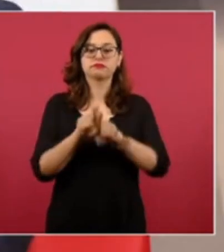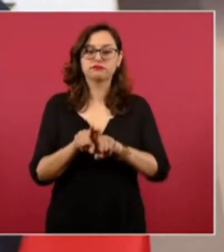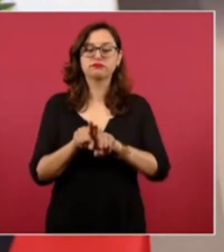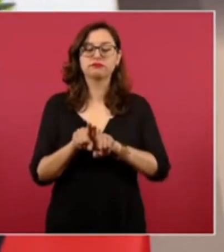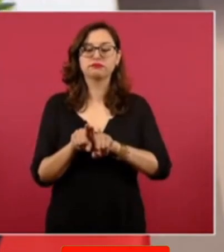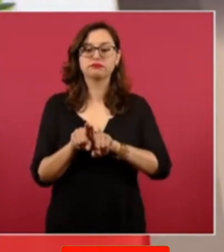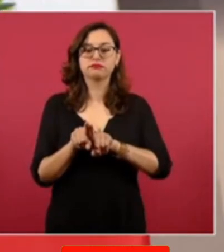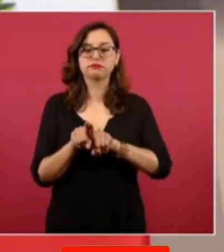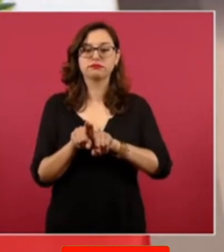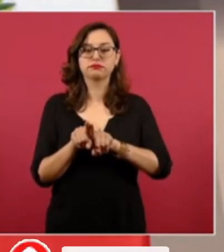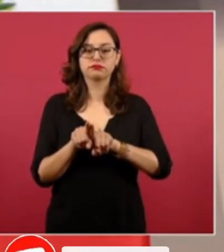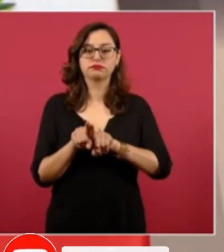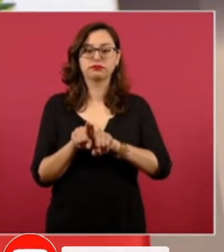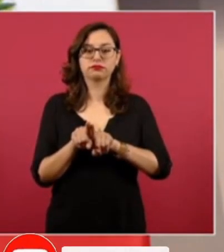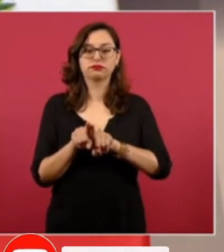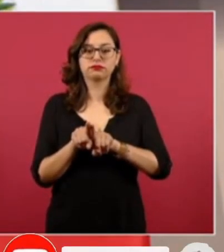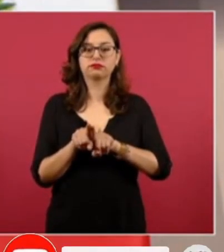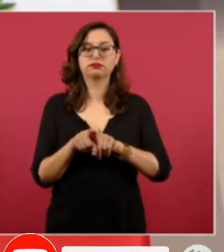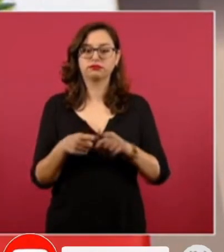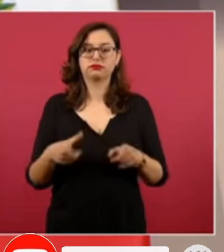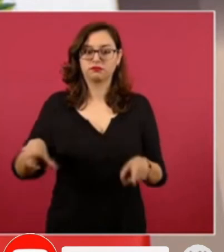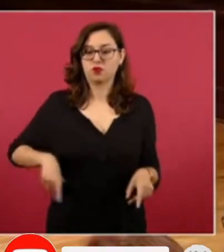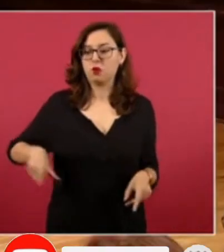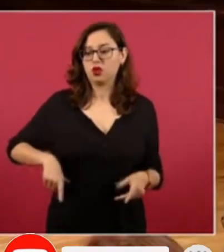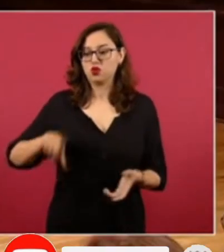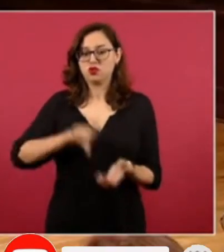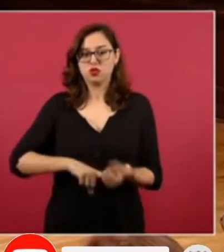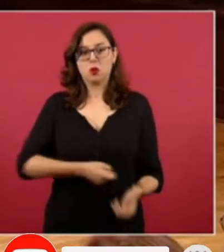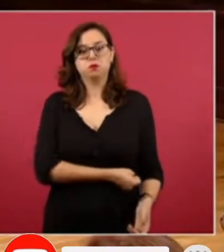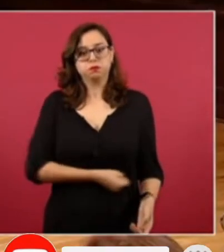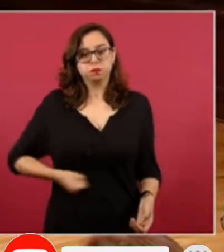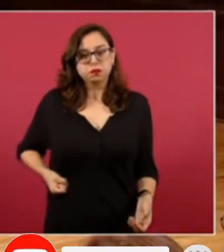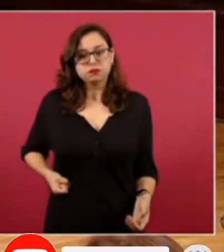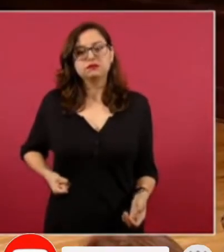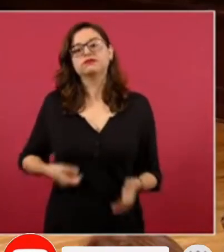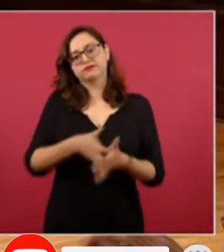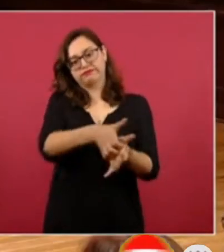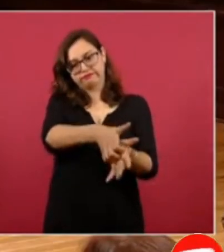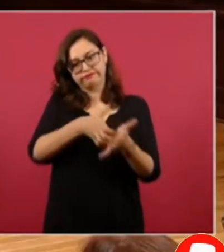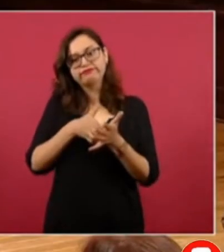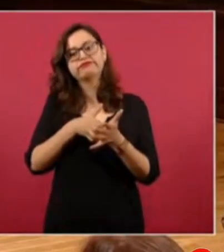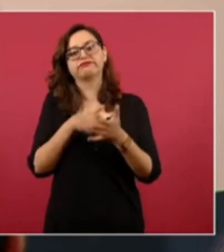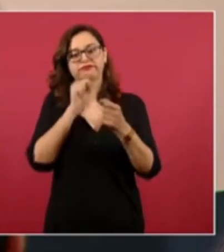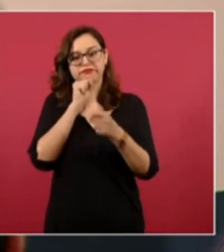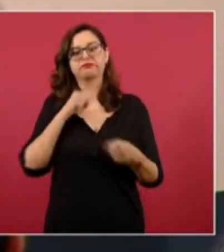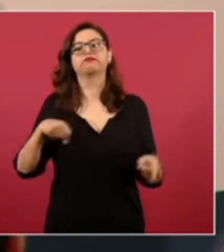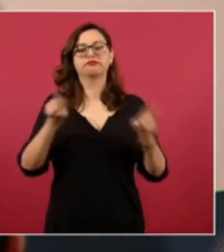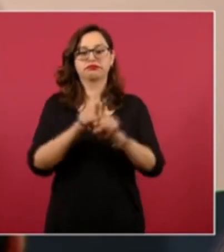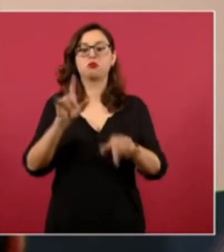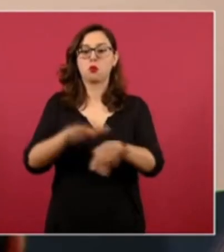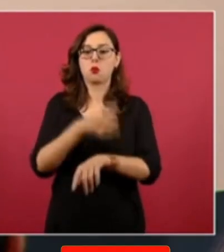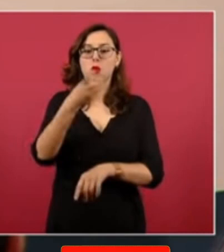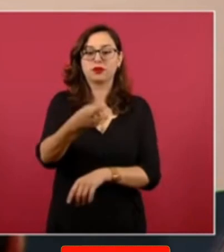ahorrado con la austeridad. Entonces, por eso no tenemos necesidad